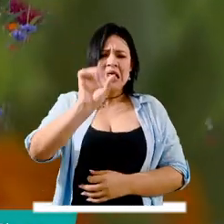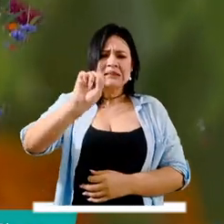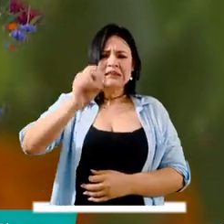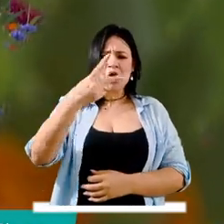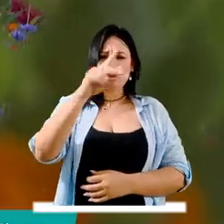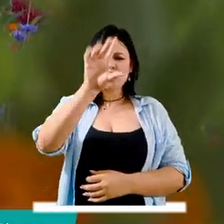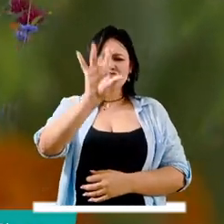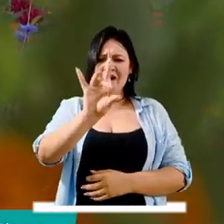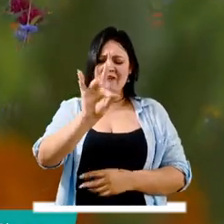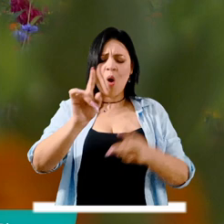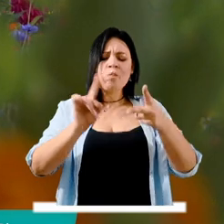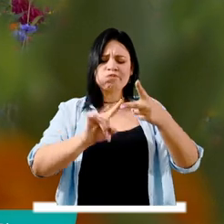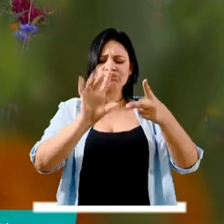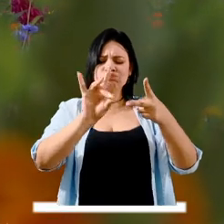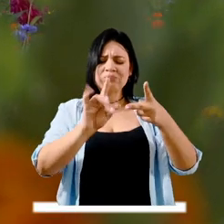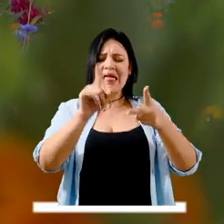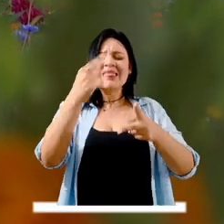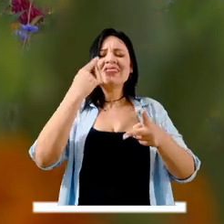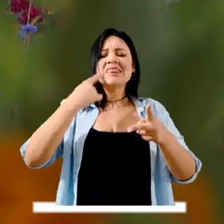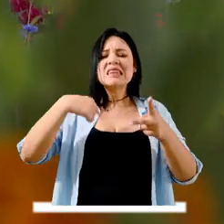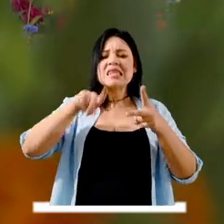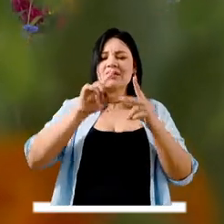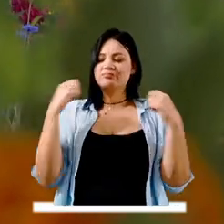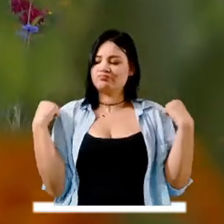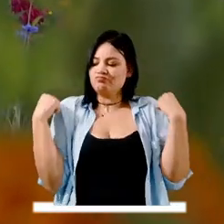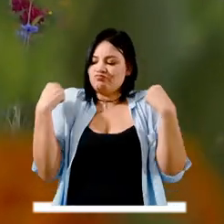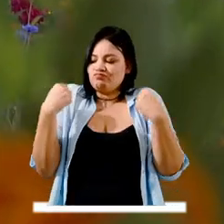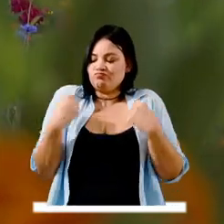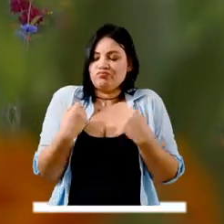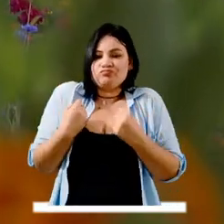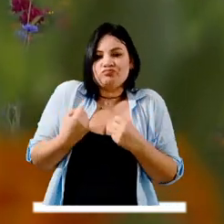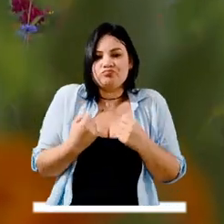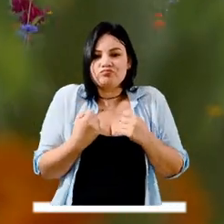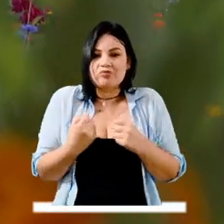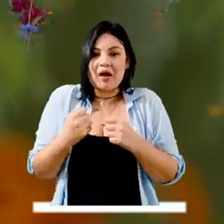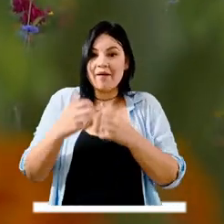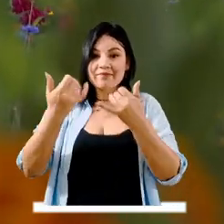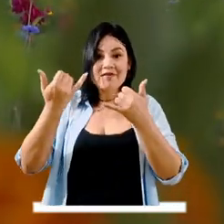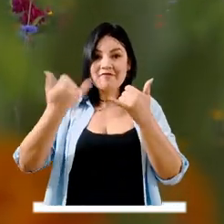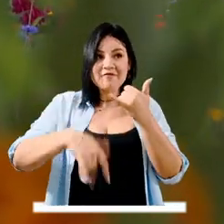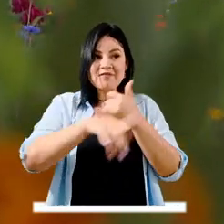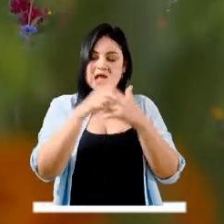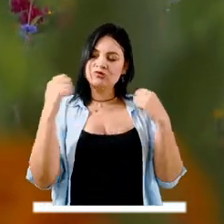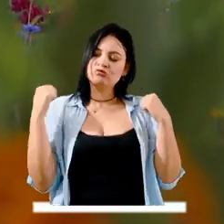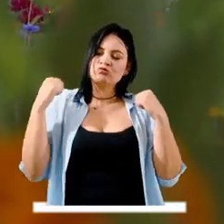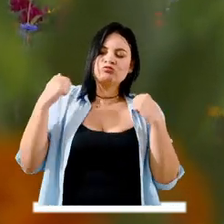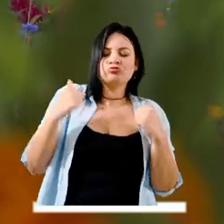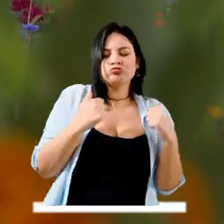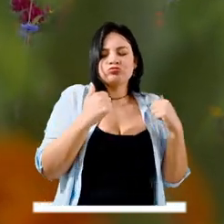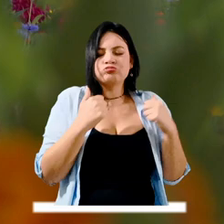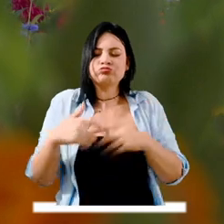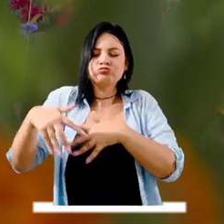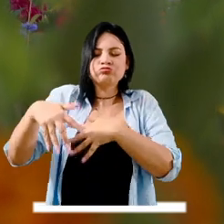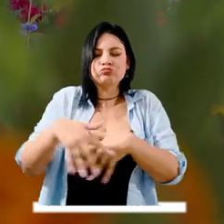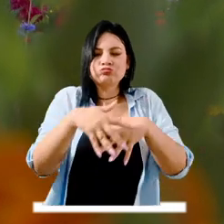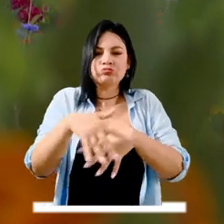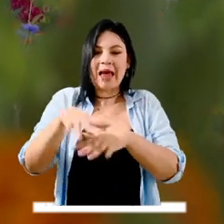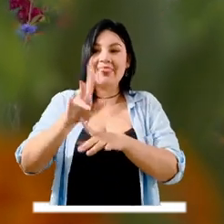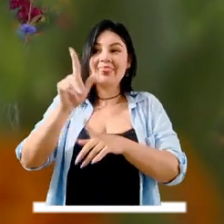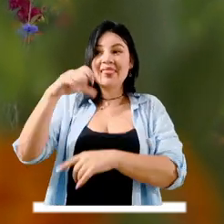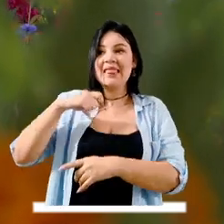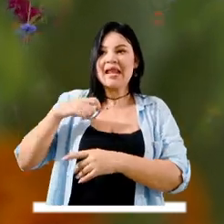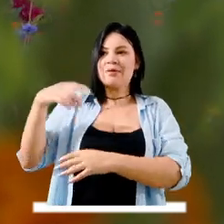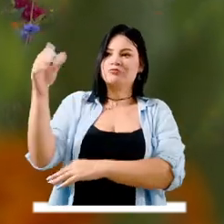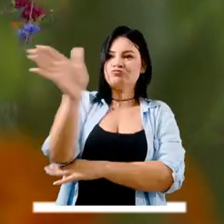mes, el día del silletero y la silletera, que lo realizamos después del desfile de los silleteros. También tenemos un proyecto